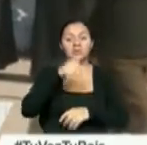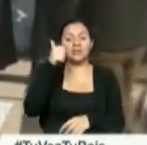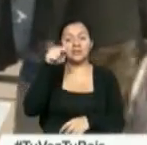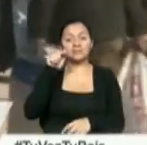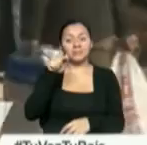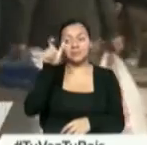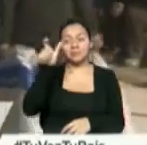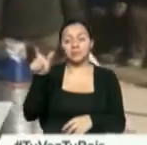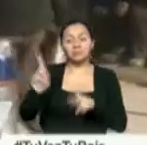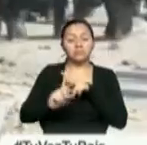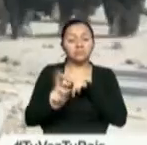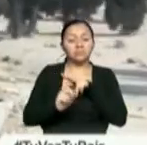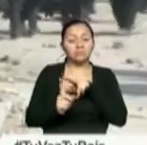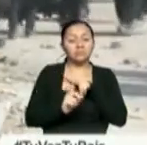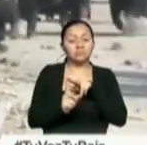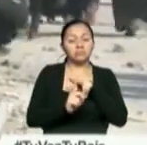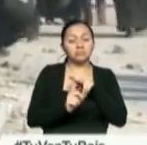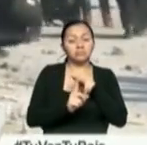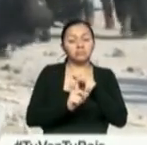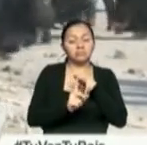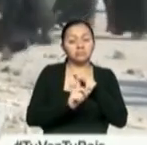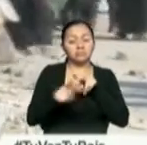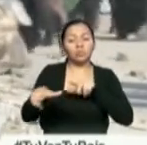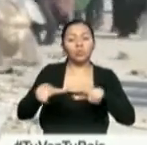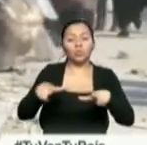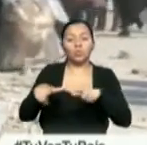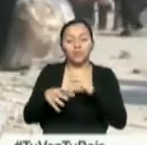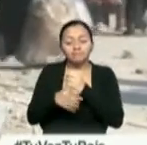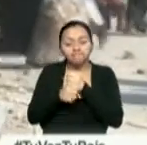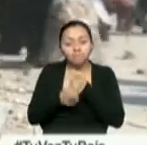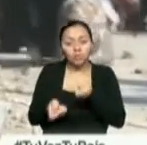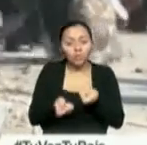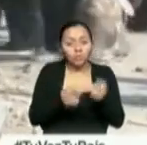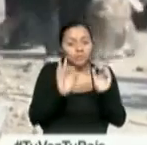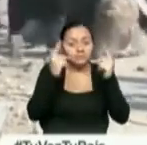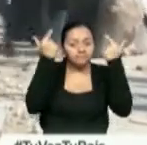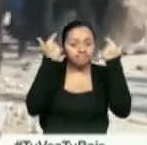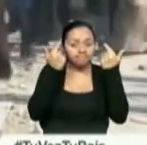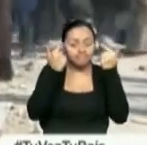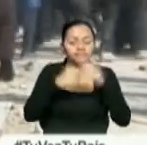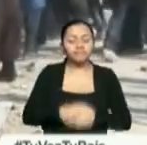escaparon de los barrios rebeldes hacia las zonas bajo control del gobierno